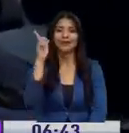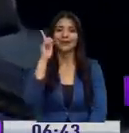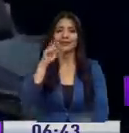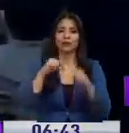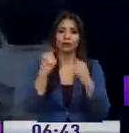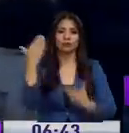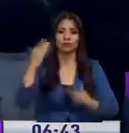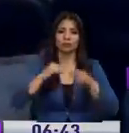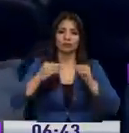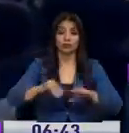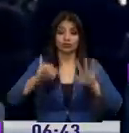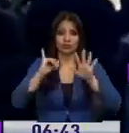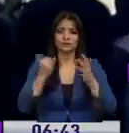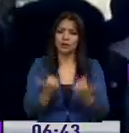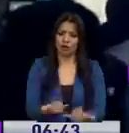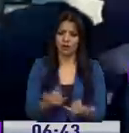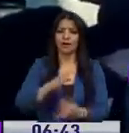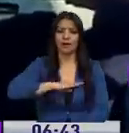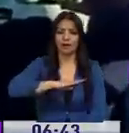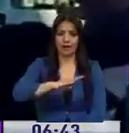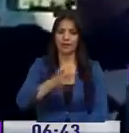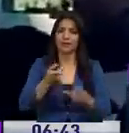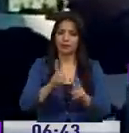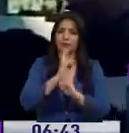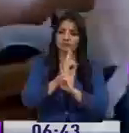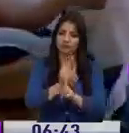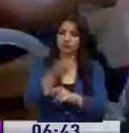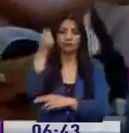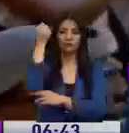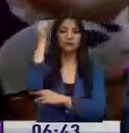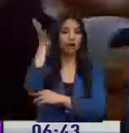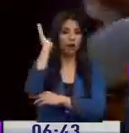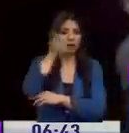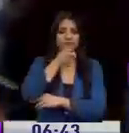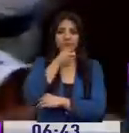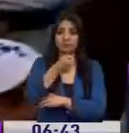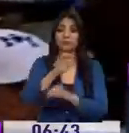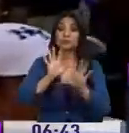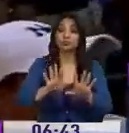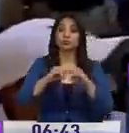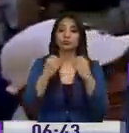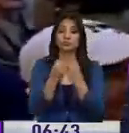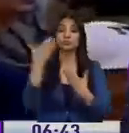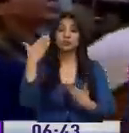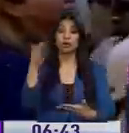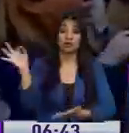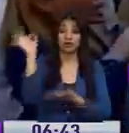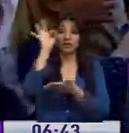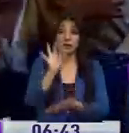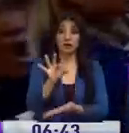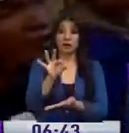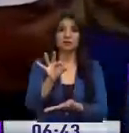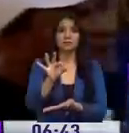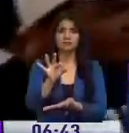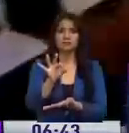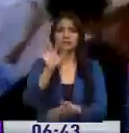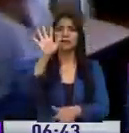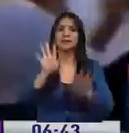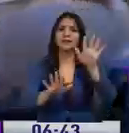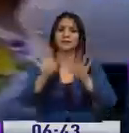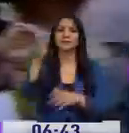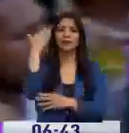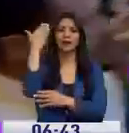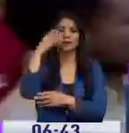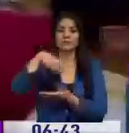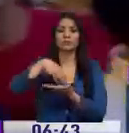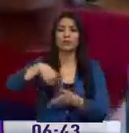y actual alcalde de Guayaquil, también se pronunció desde la tarima. Señaló que la organización política a la que representa sacará 15 alcaldías en la